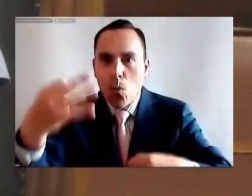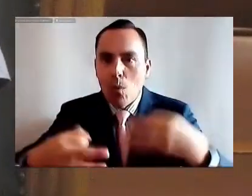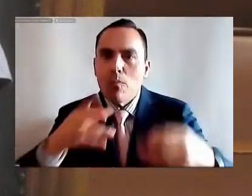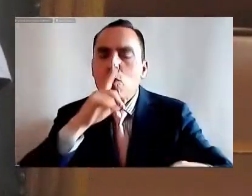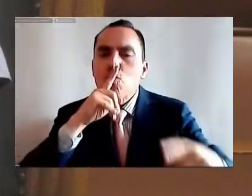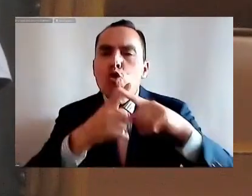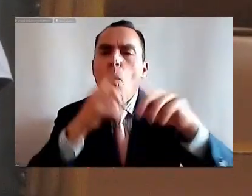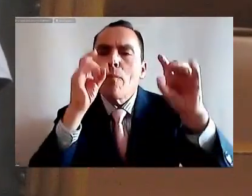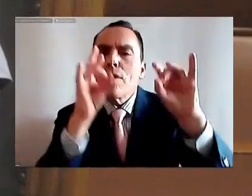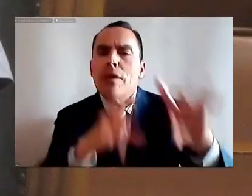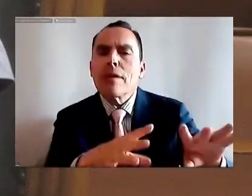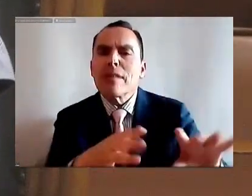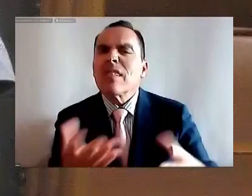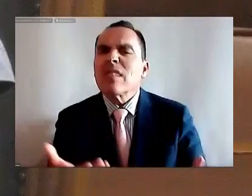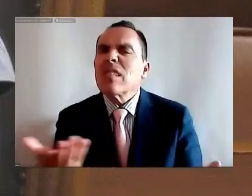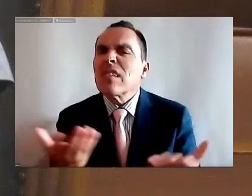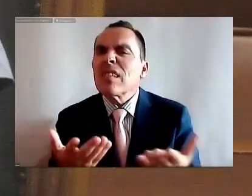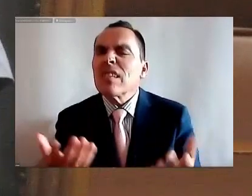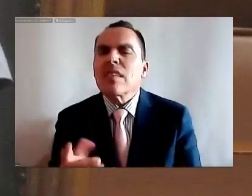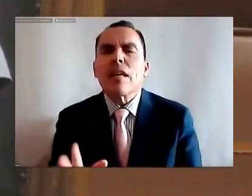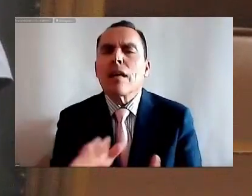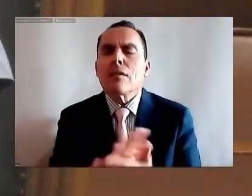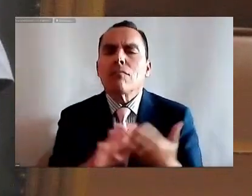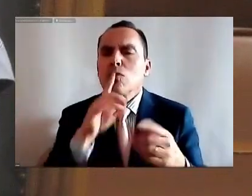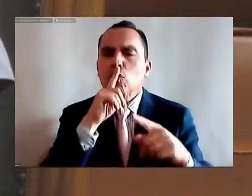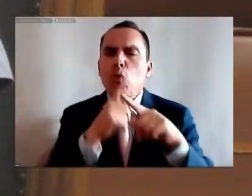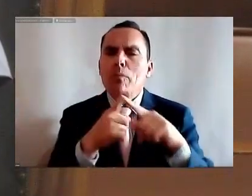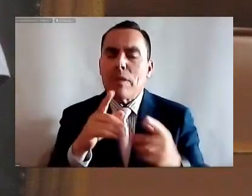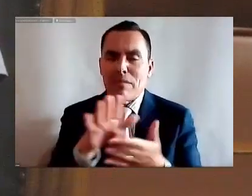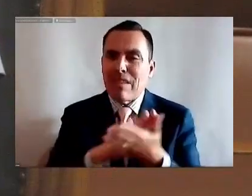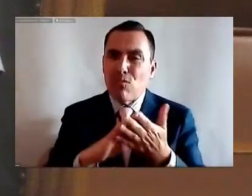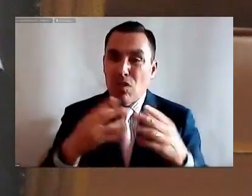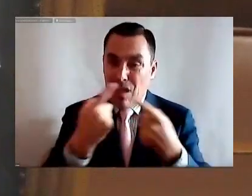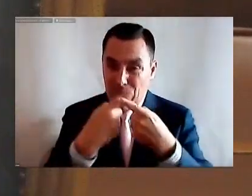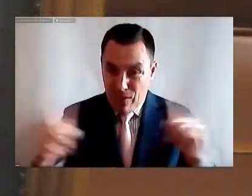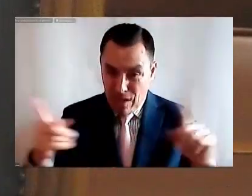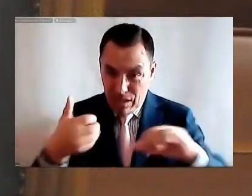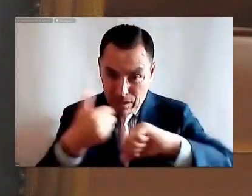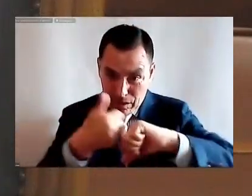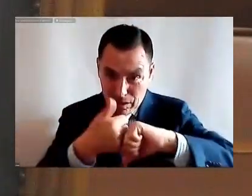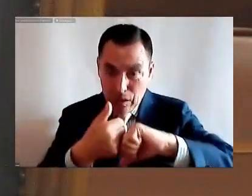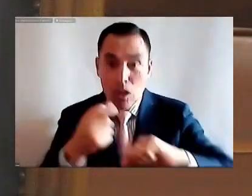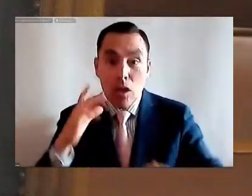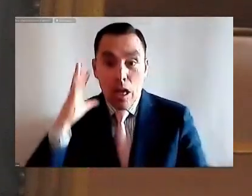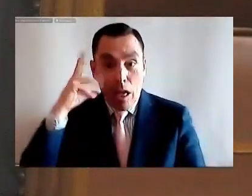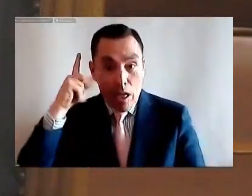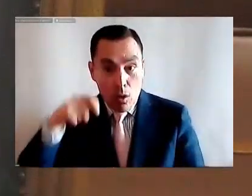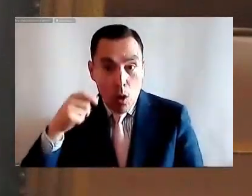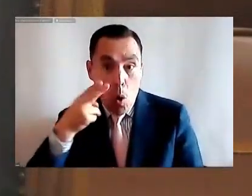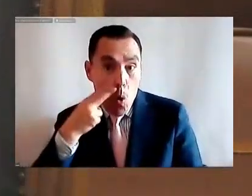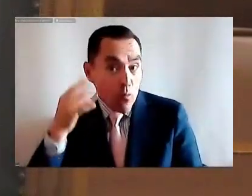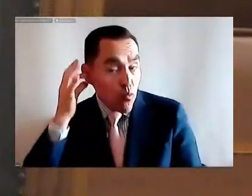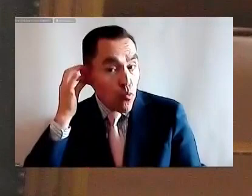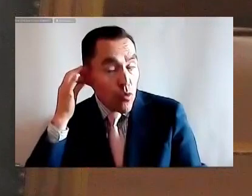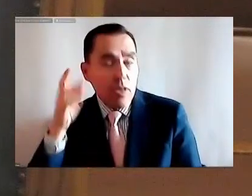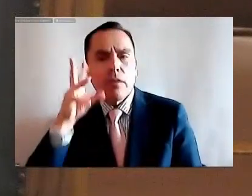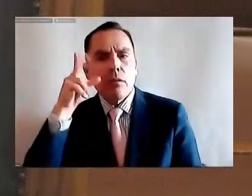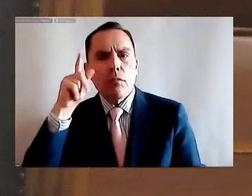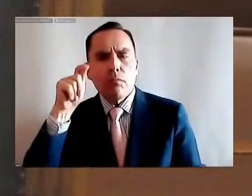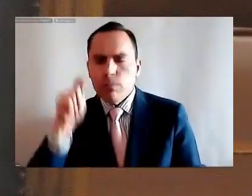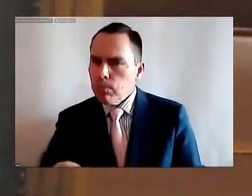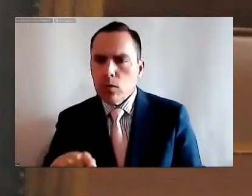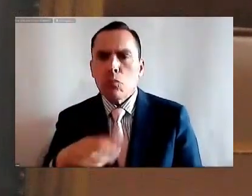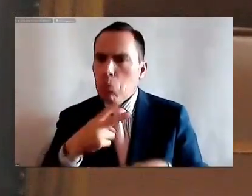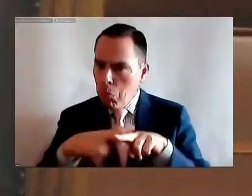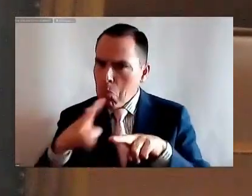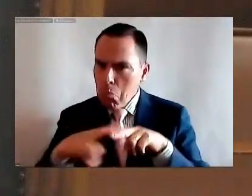eso es lo que ocurre porque hay una diferencia de género y el juez o la jueza intuitivamente lo hace, pero hay que dar